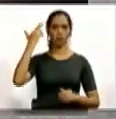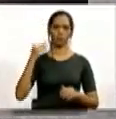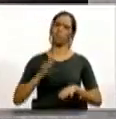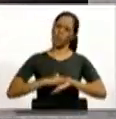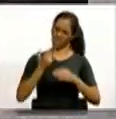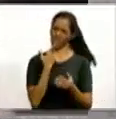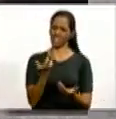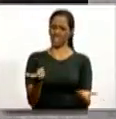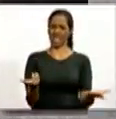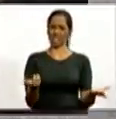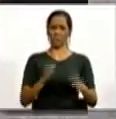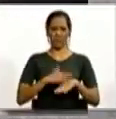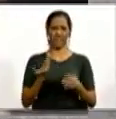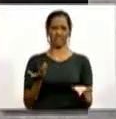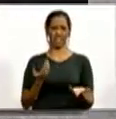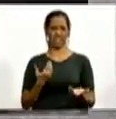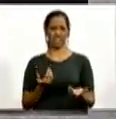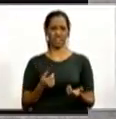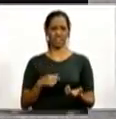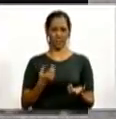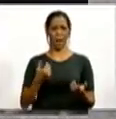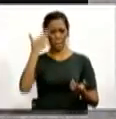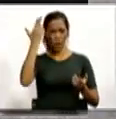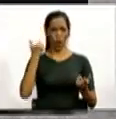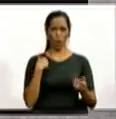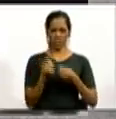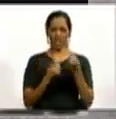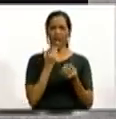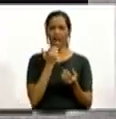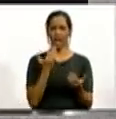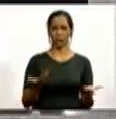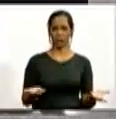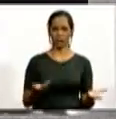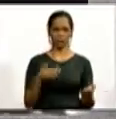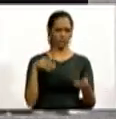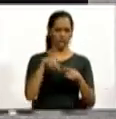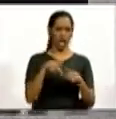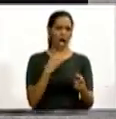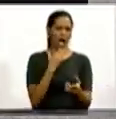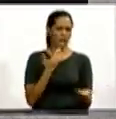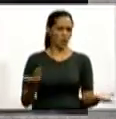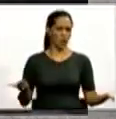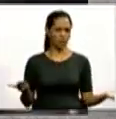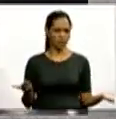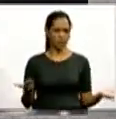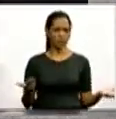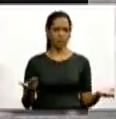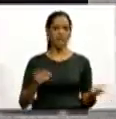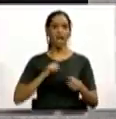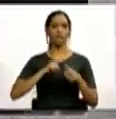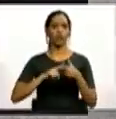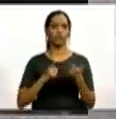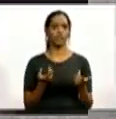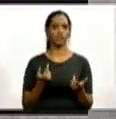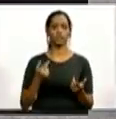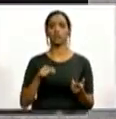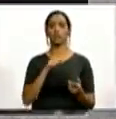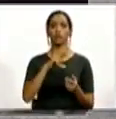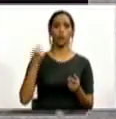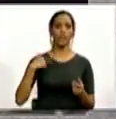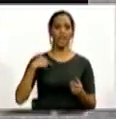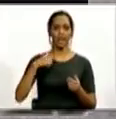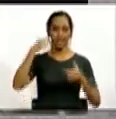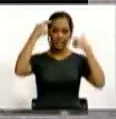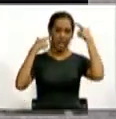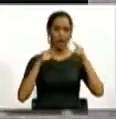va a decir eso? ¿Por qué va a tener eso? Dame un tiro a uno si uno está haciendo daño y no se está metiendo con eso. Entonces, si no tuviera el señor,